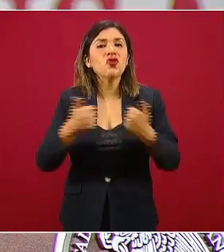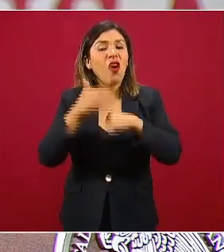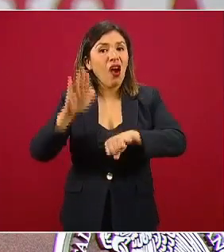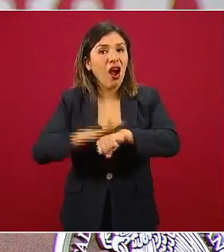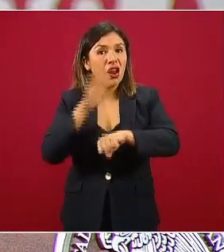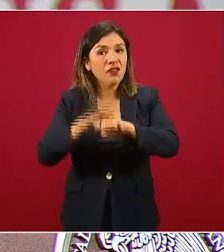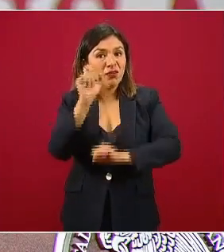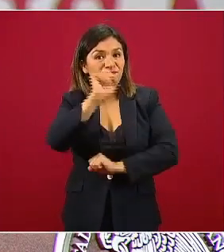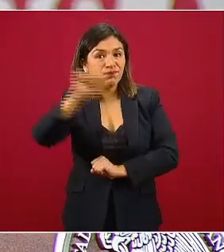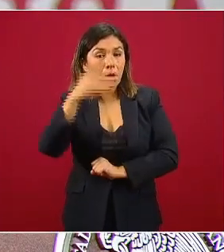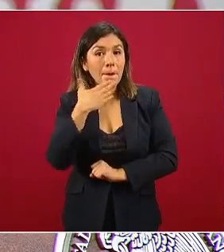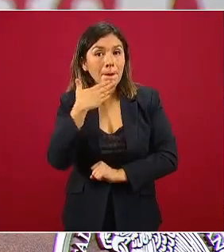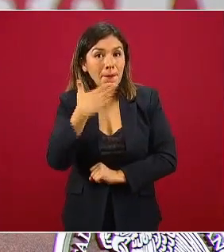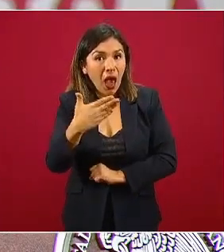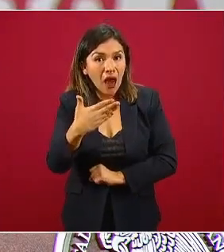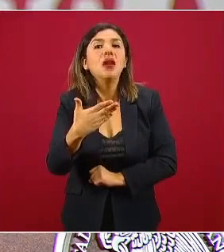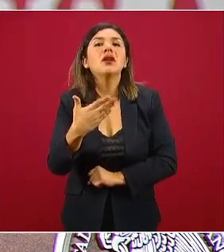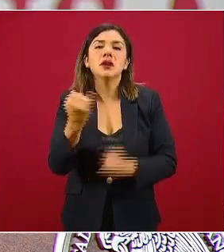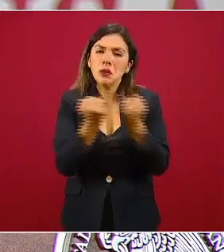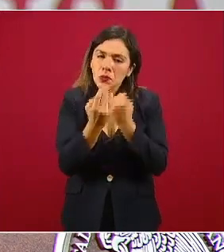calificados,